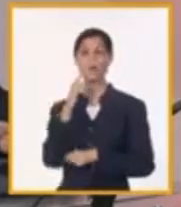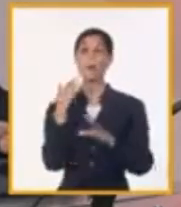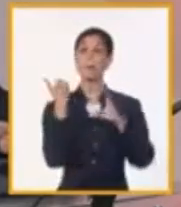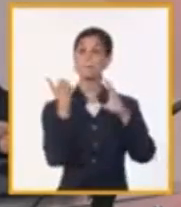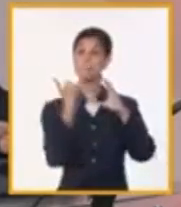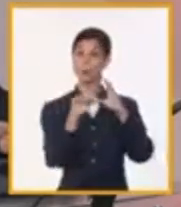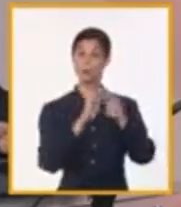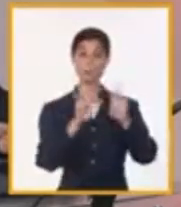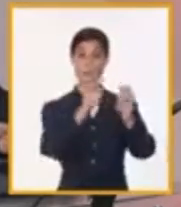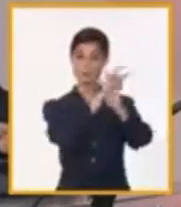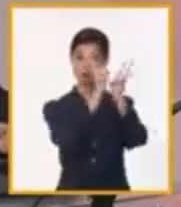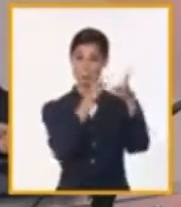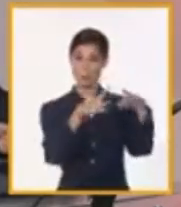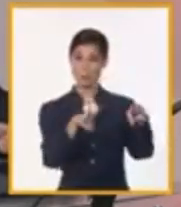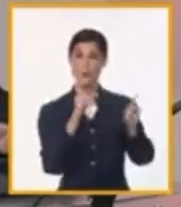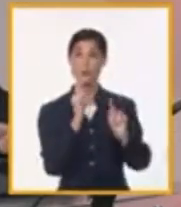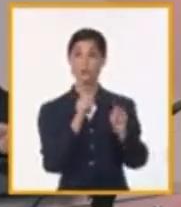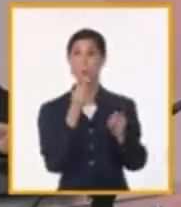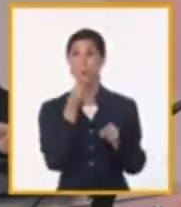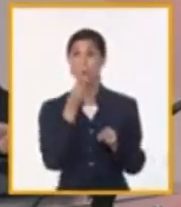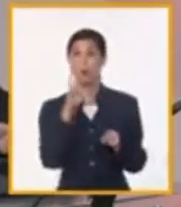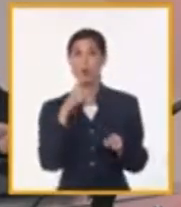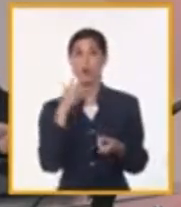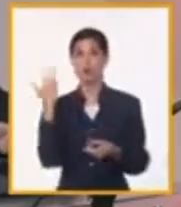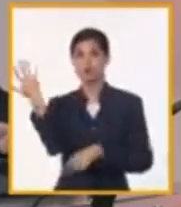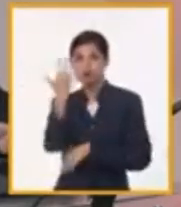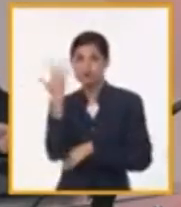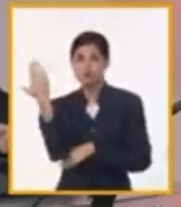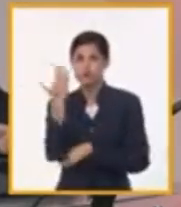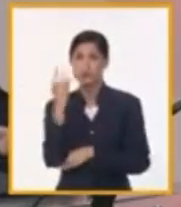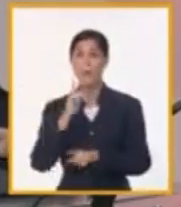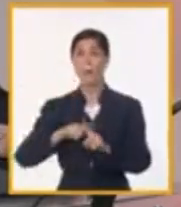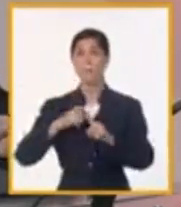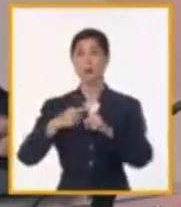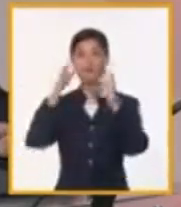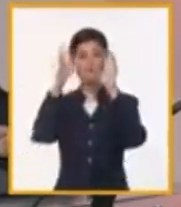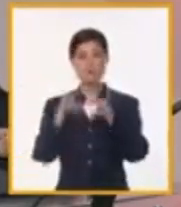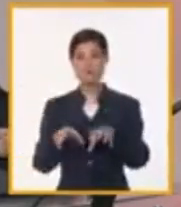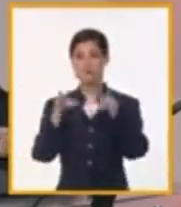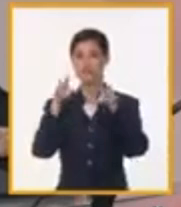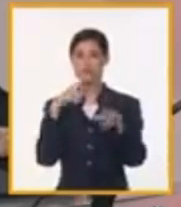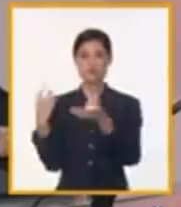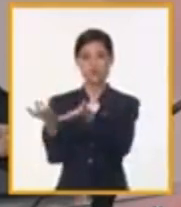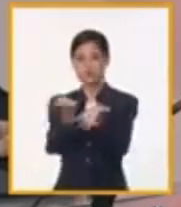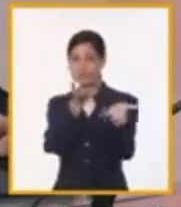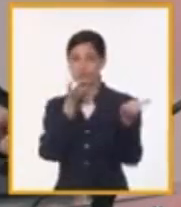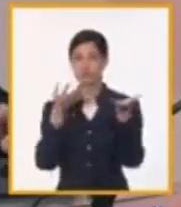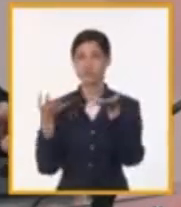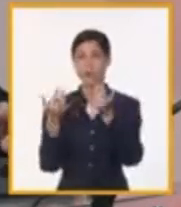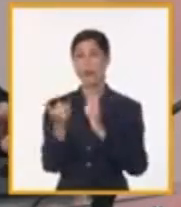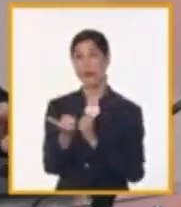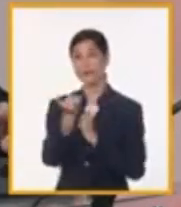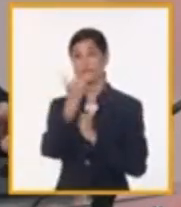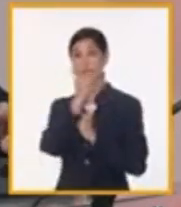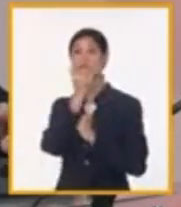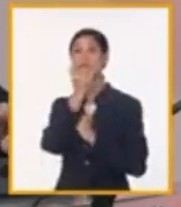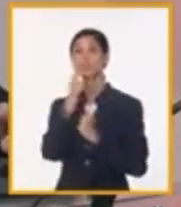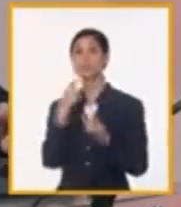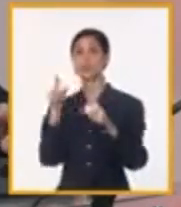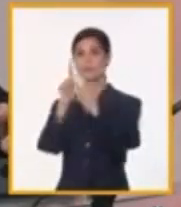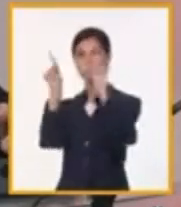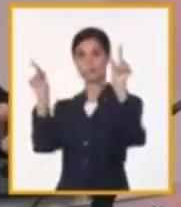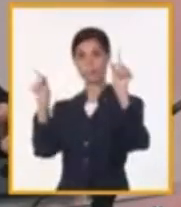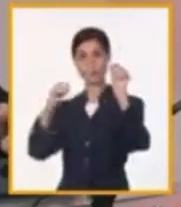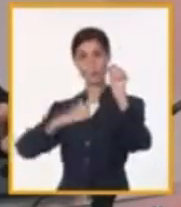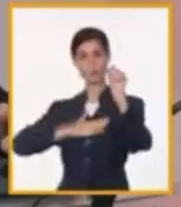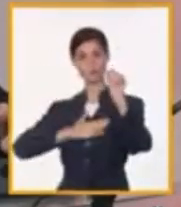a la posible tormenta tropical y las precipitaciones que puede traer para parte de el territorio nacional